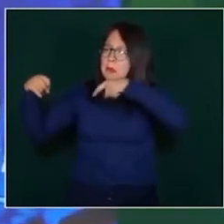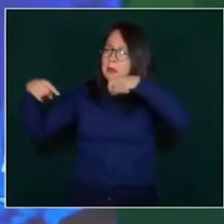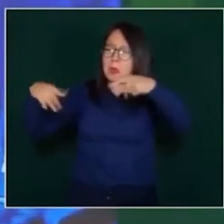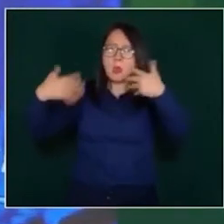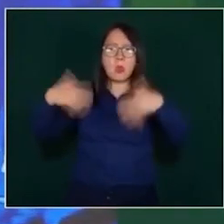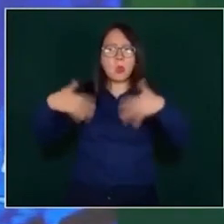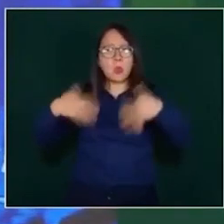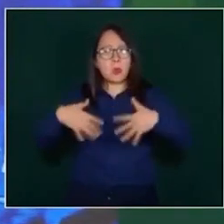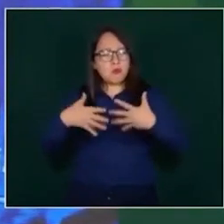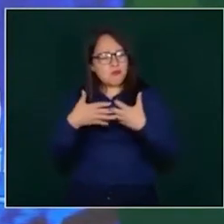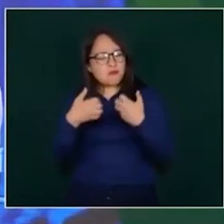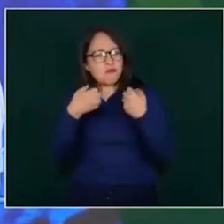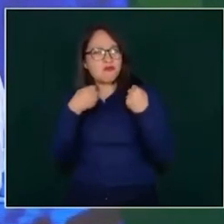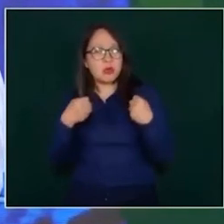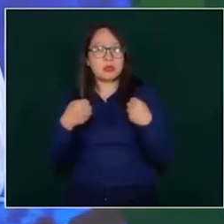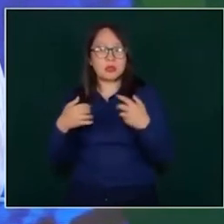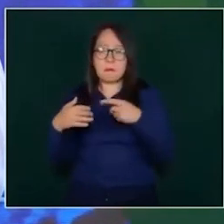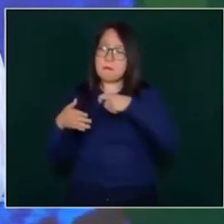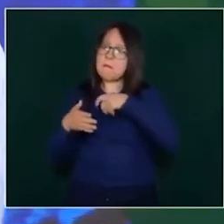artistas,